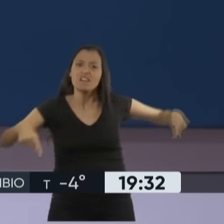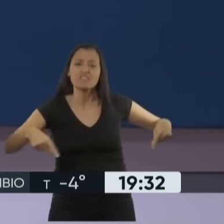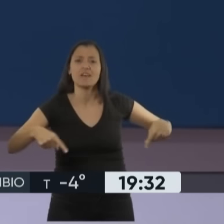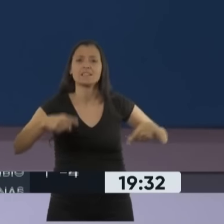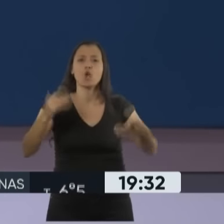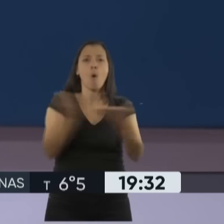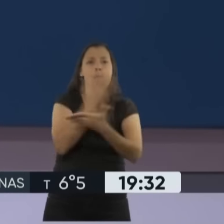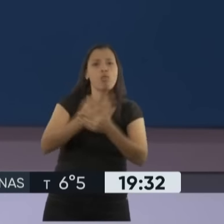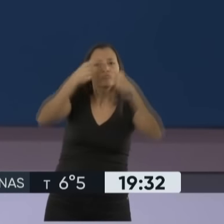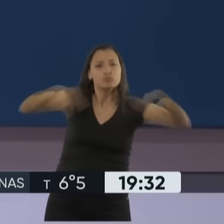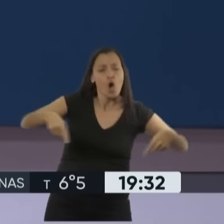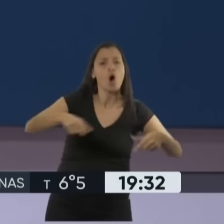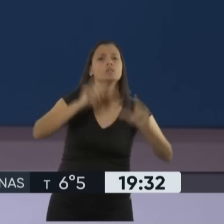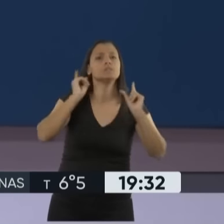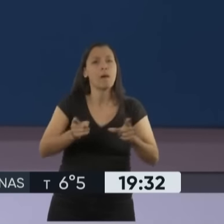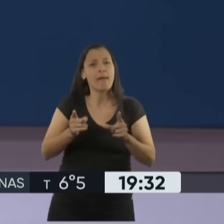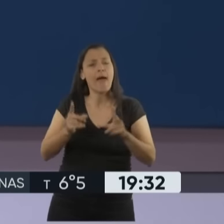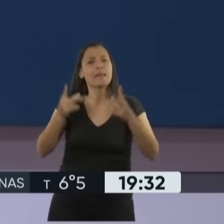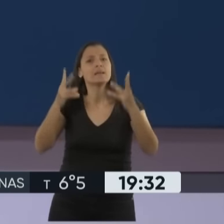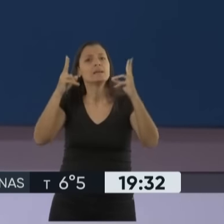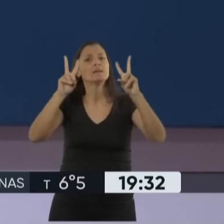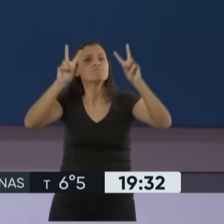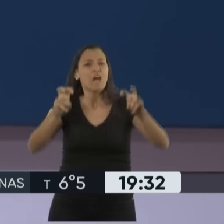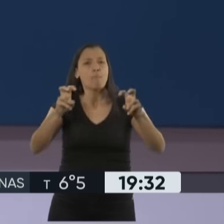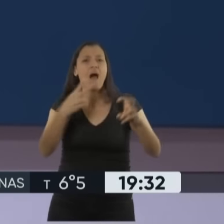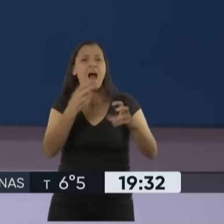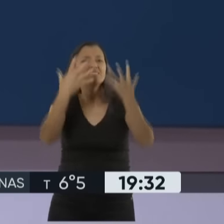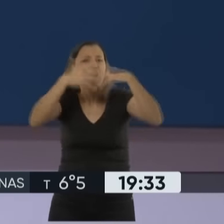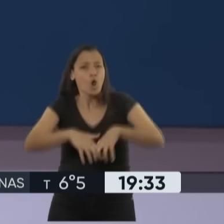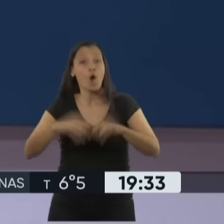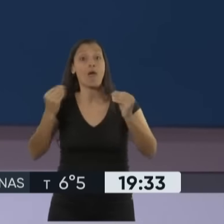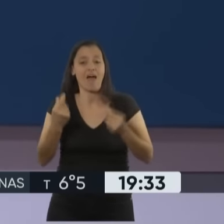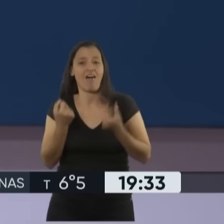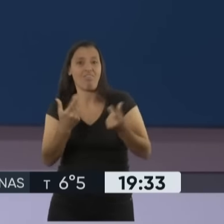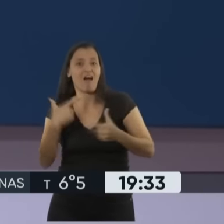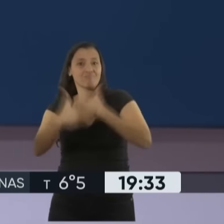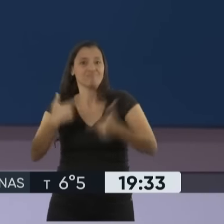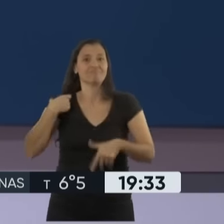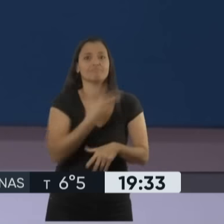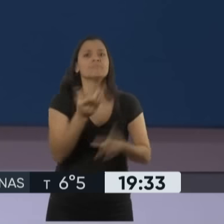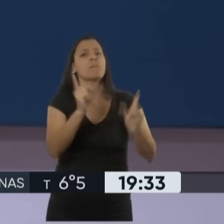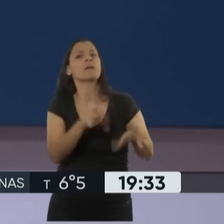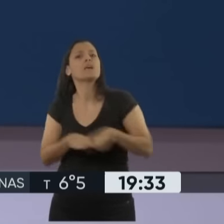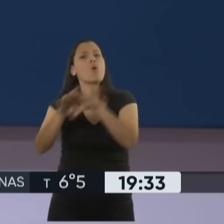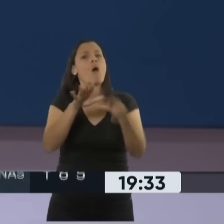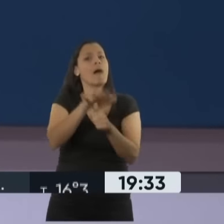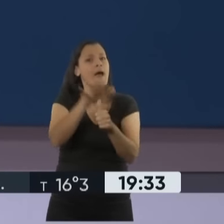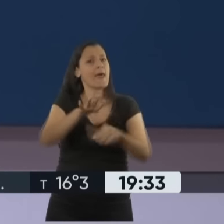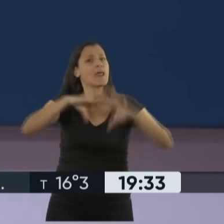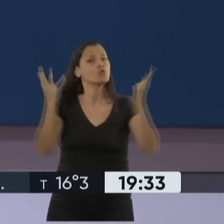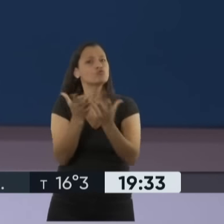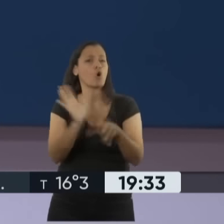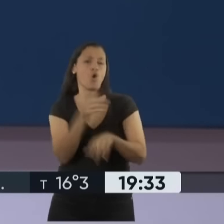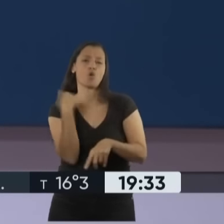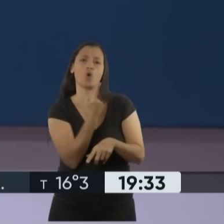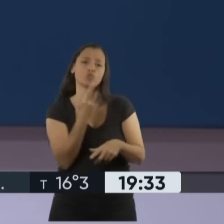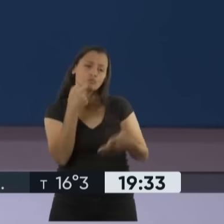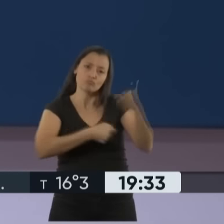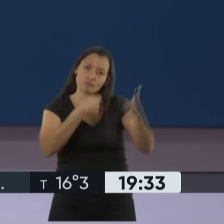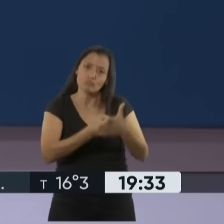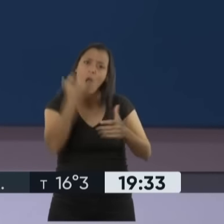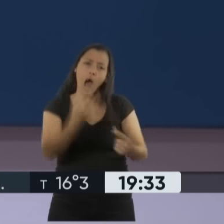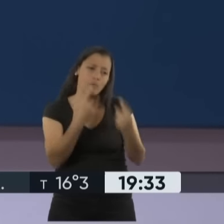productiva a la tecnología para el progreso social y a la equidad de género asumamos el desafío de atender